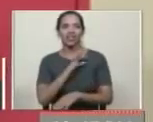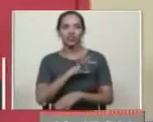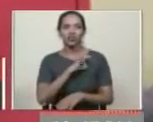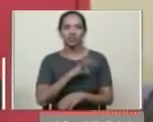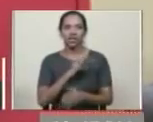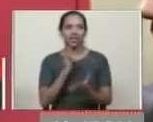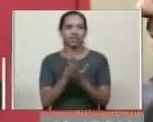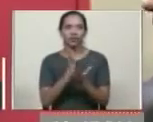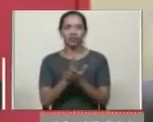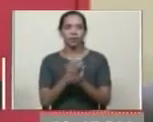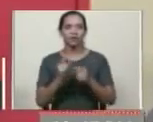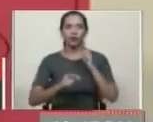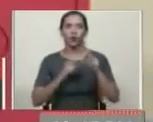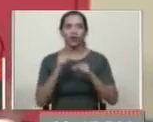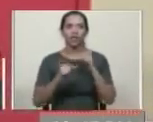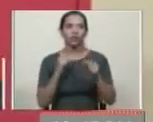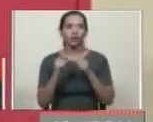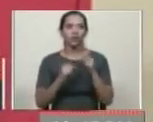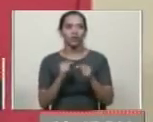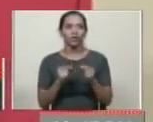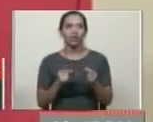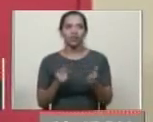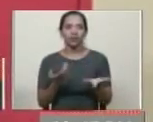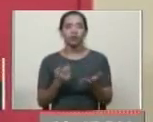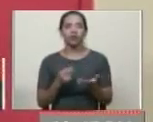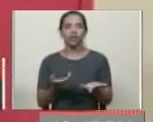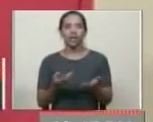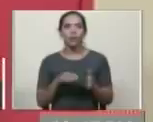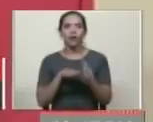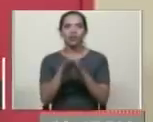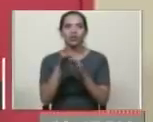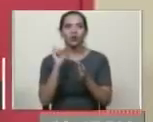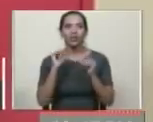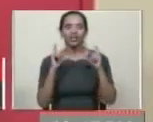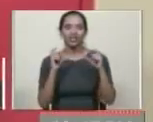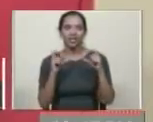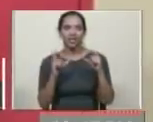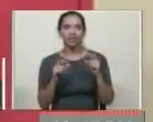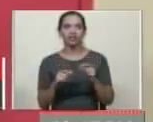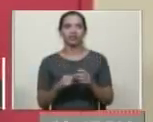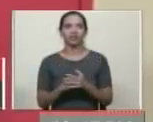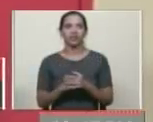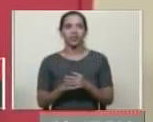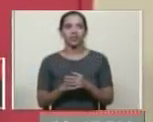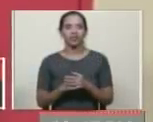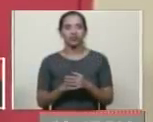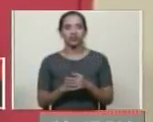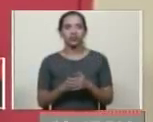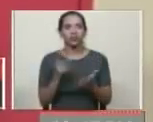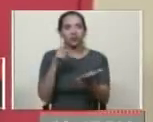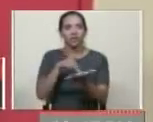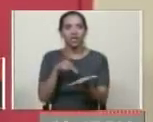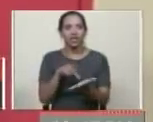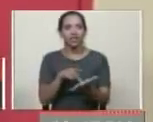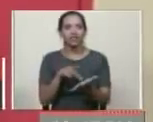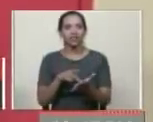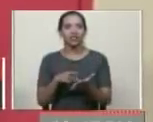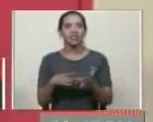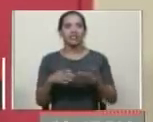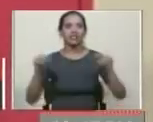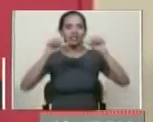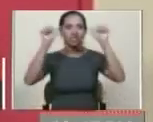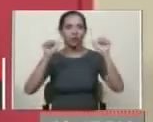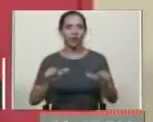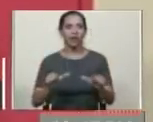con el Twitter. Pero hemos ahora avanzado al Instagram. Yo, por ejemplo, creé un canal en Telegram donde estoy allí sistematizando la información